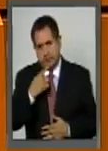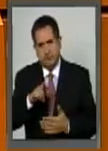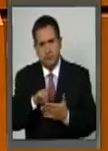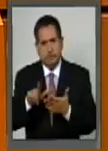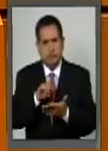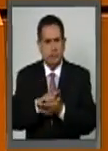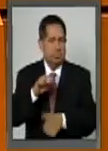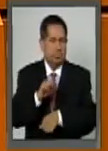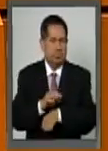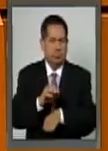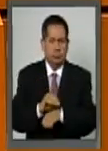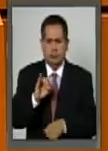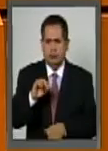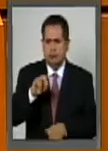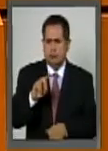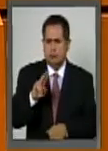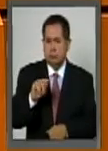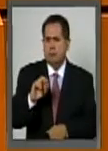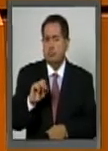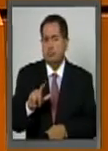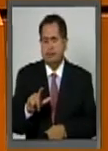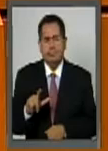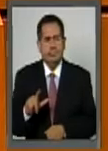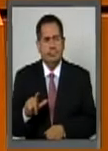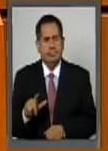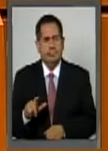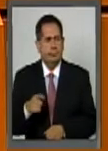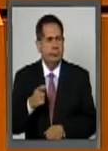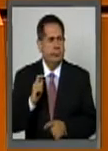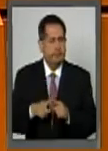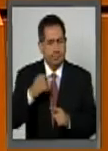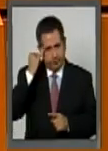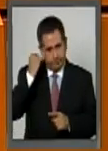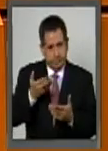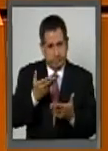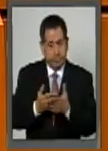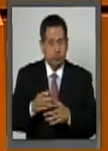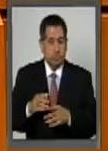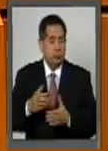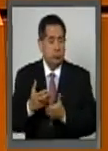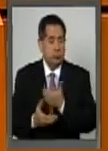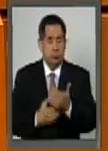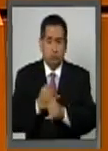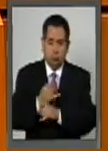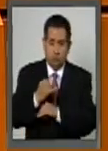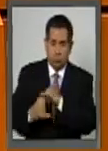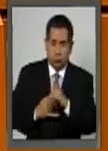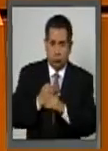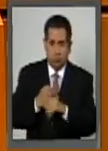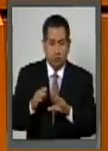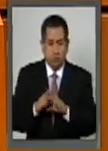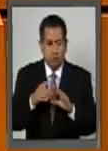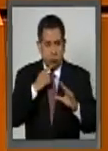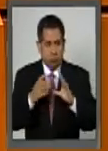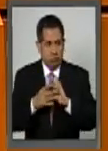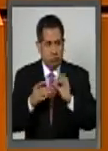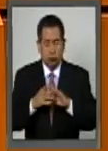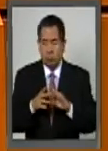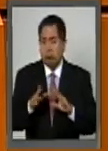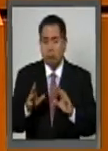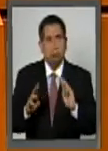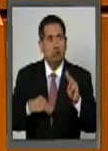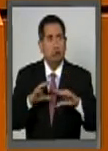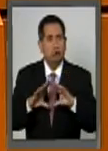de Propiedad Industrial, que plantea que el comercio internacional, en un marco de